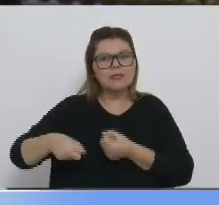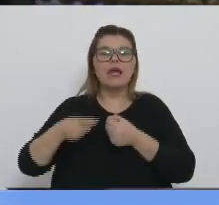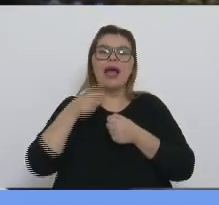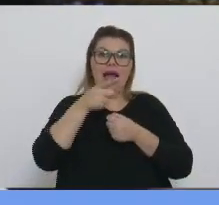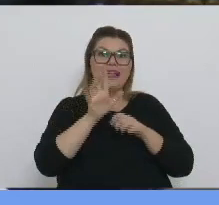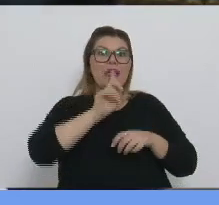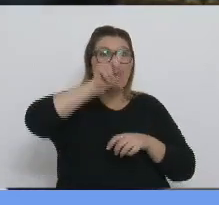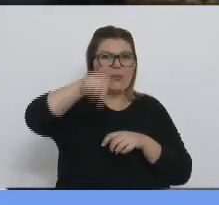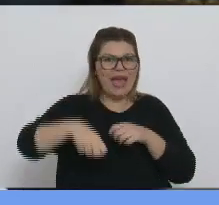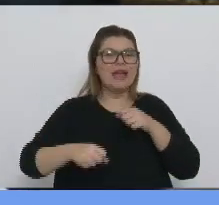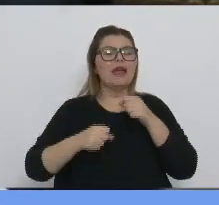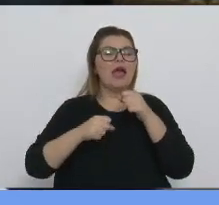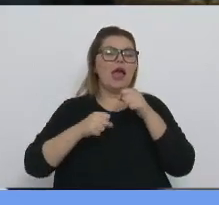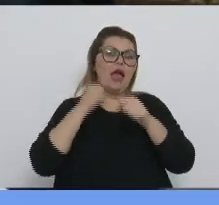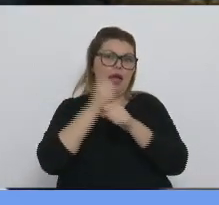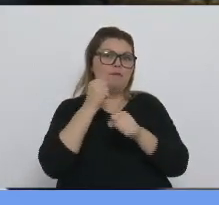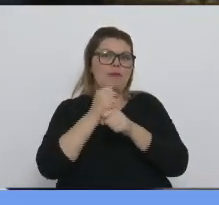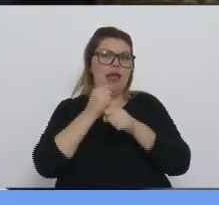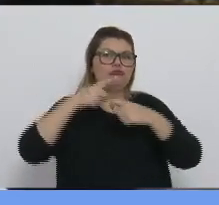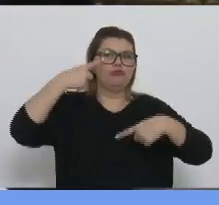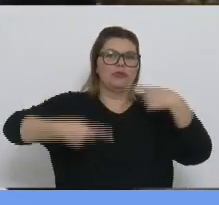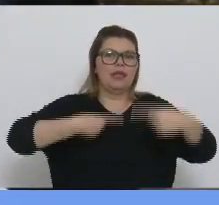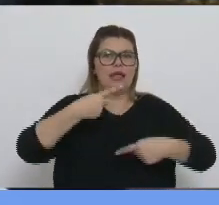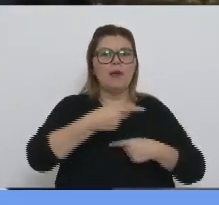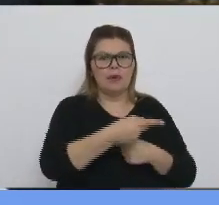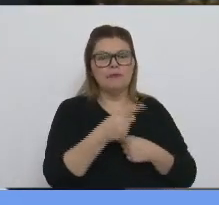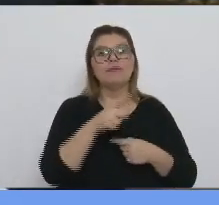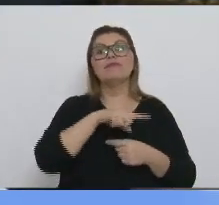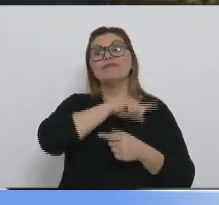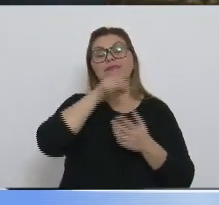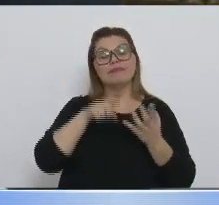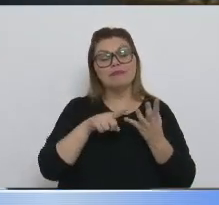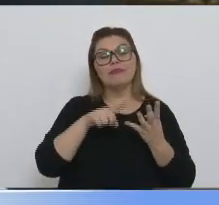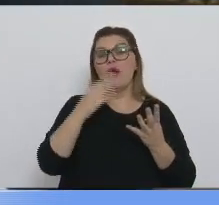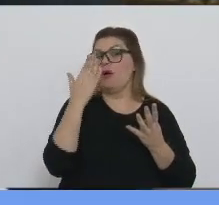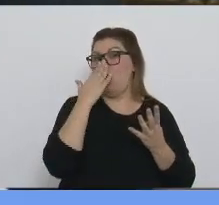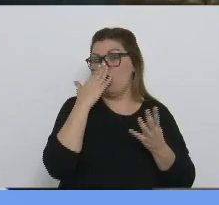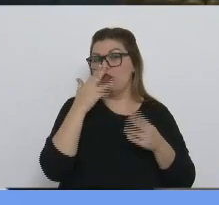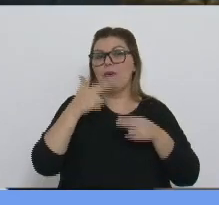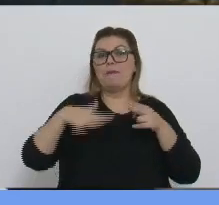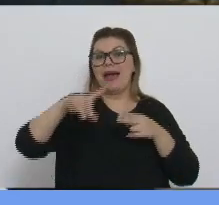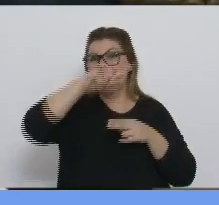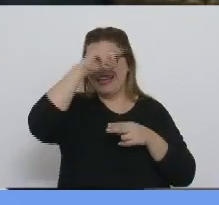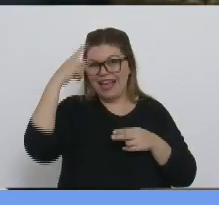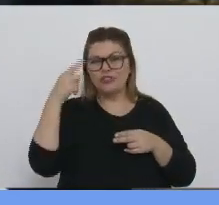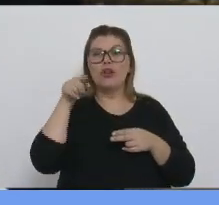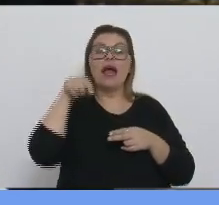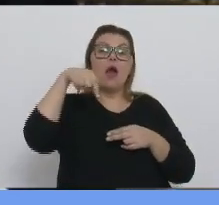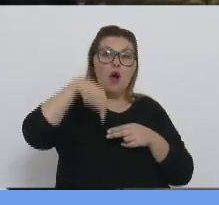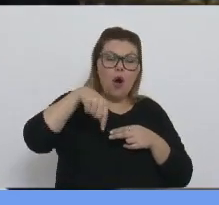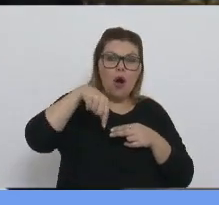y llegamos a córdoba con el parque nacional de ansenuza que hoy se convierte en el parque